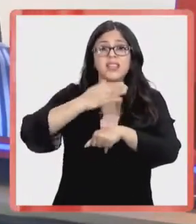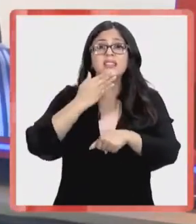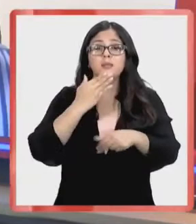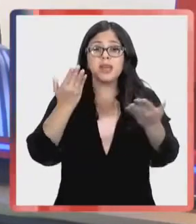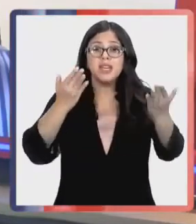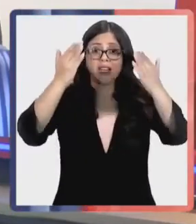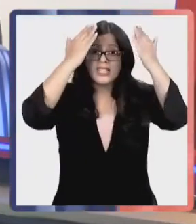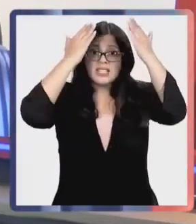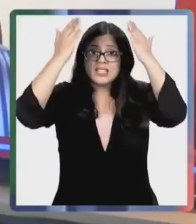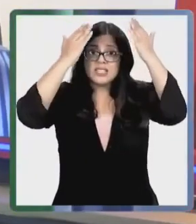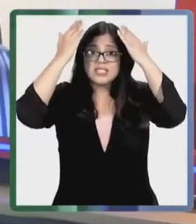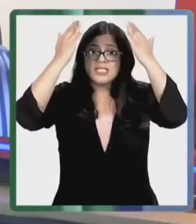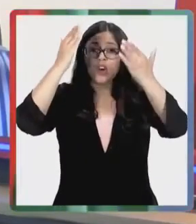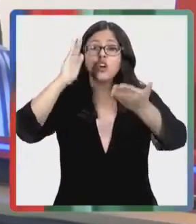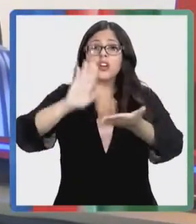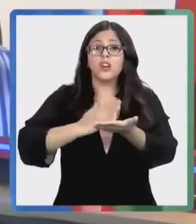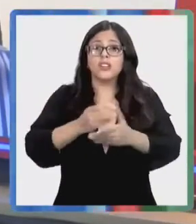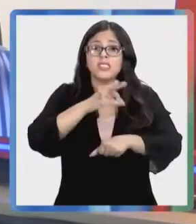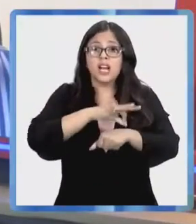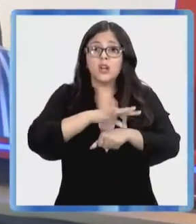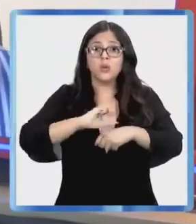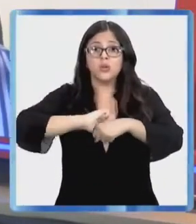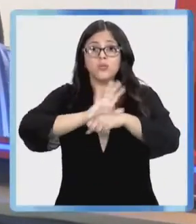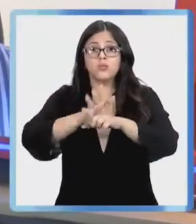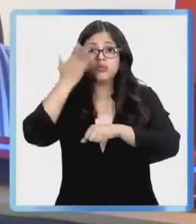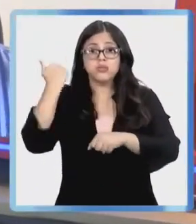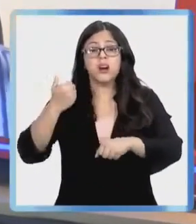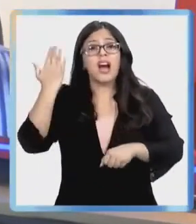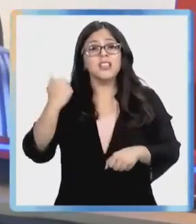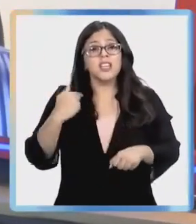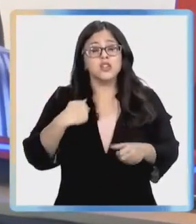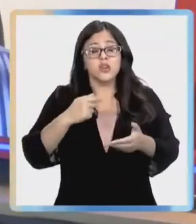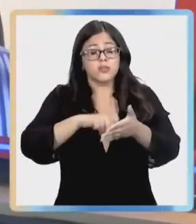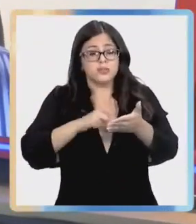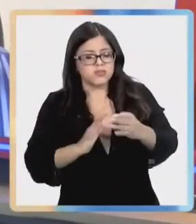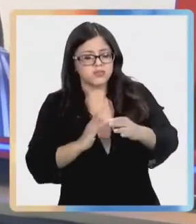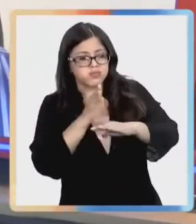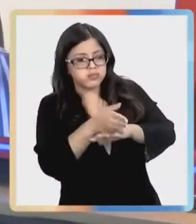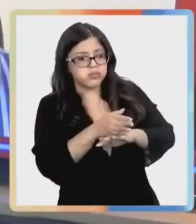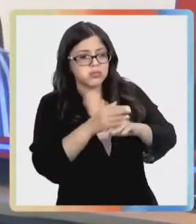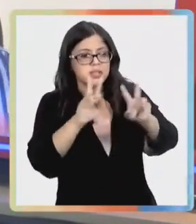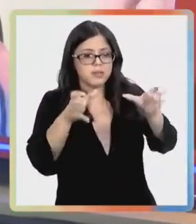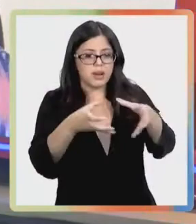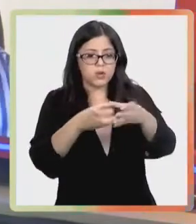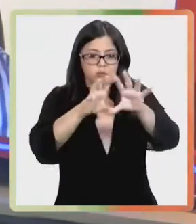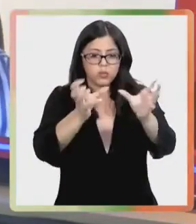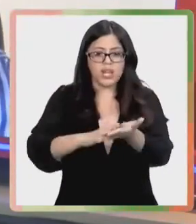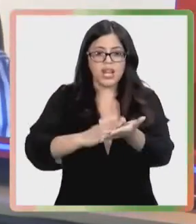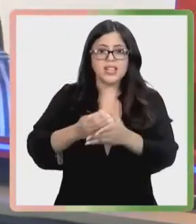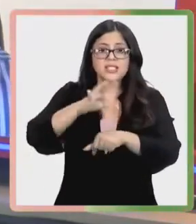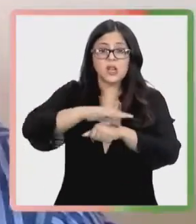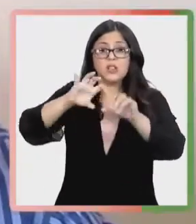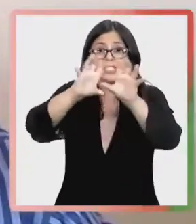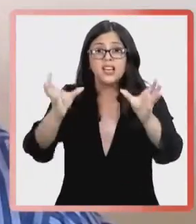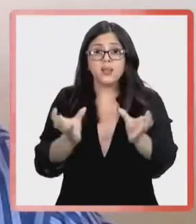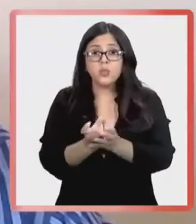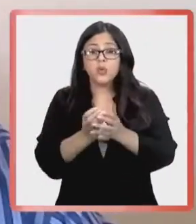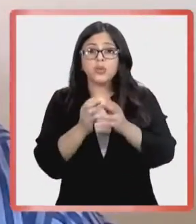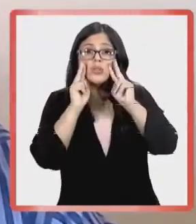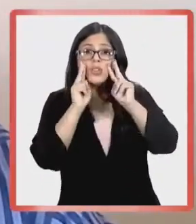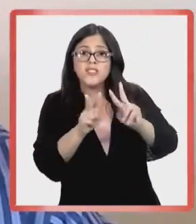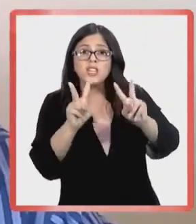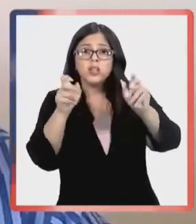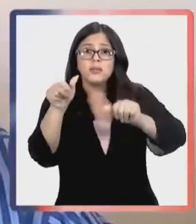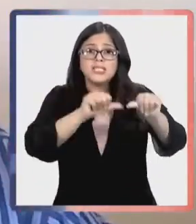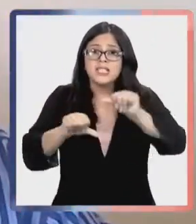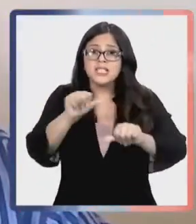salud mental, que es la pospandemia en el mundo. A mí me tocó estar en la cumbre de la OMS hace un par de meses. En el mundo hoy día se está hablando en la